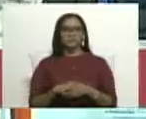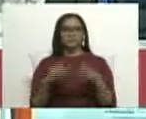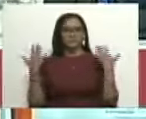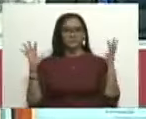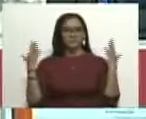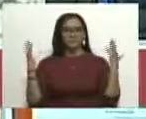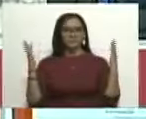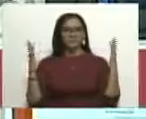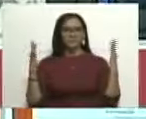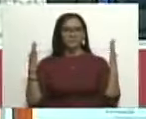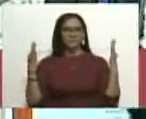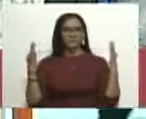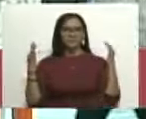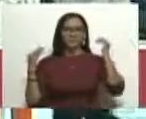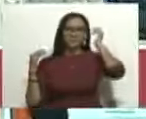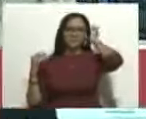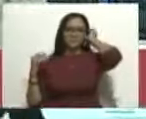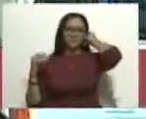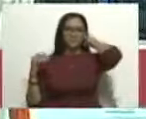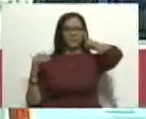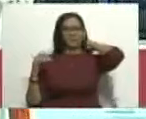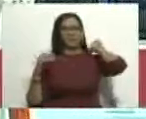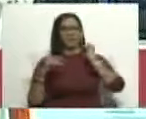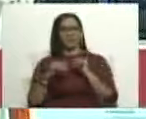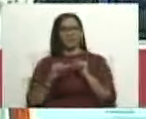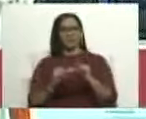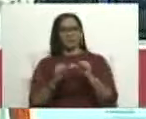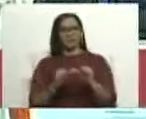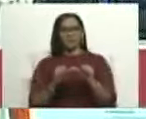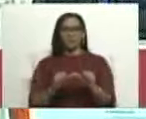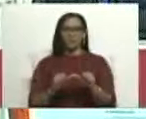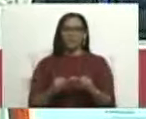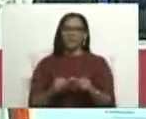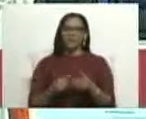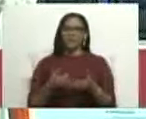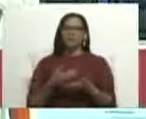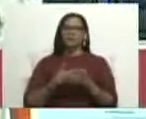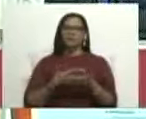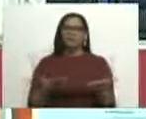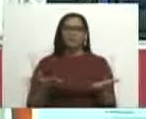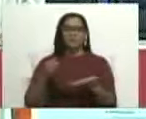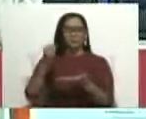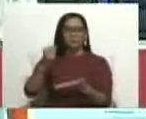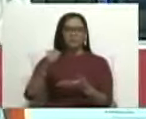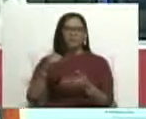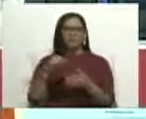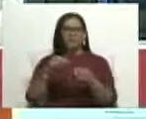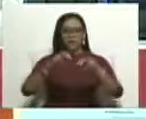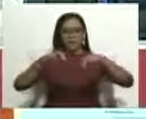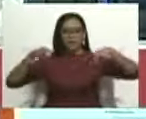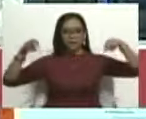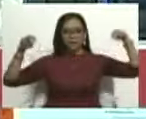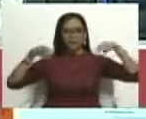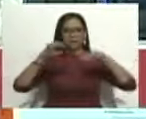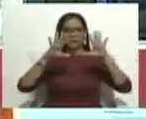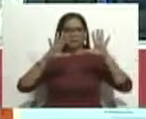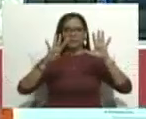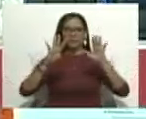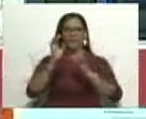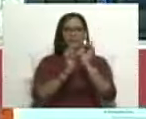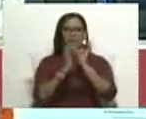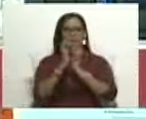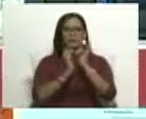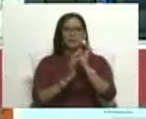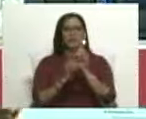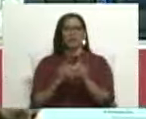Continúa la entrega de estos premios acá en el Auditorio 19 de abril. El futuro,